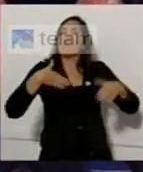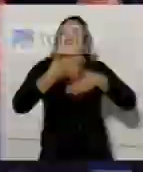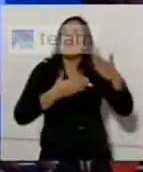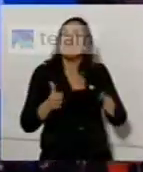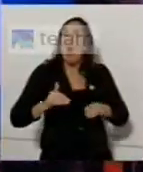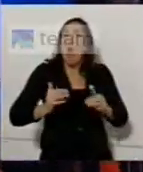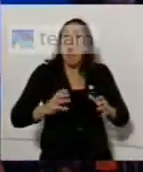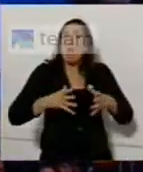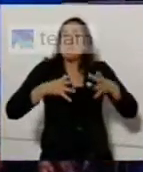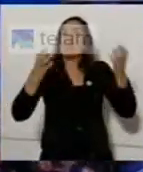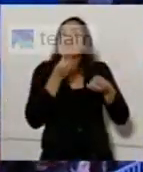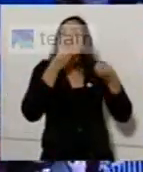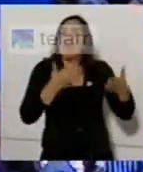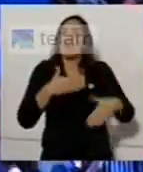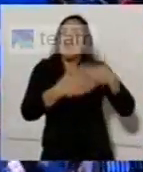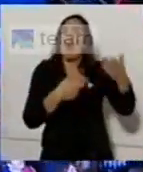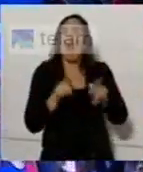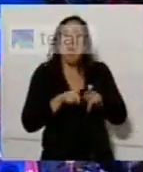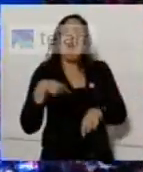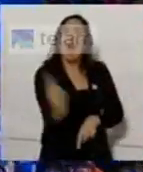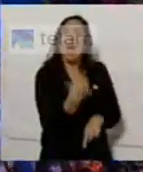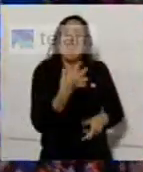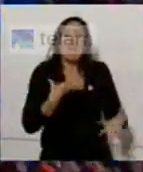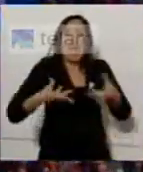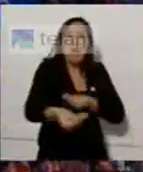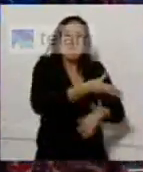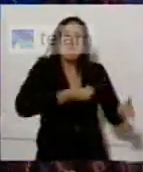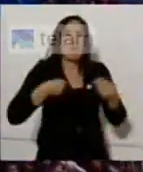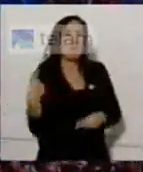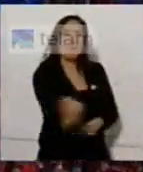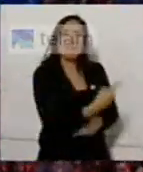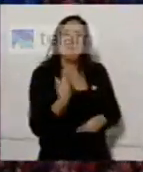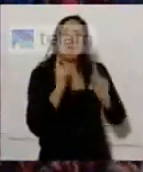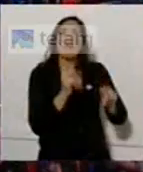nuevamente. Ayudémonos entre todos a